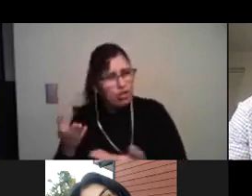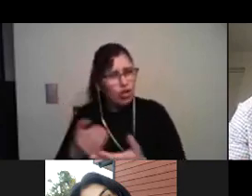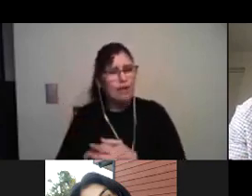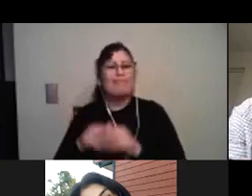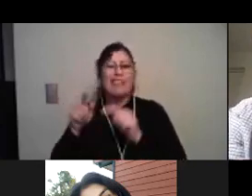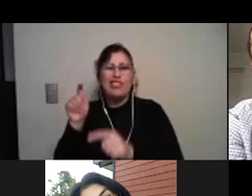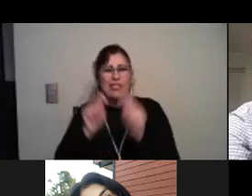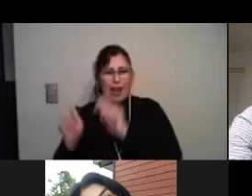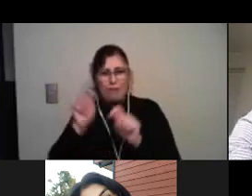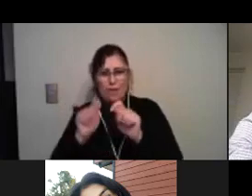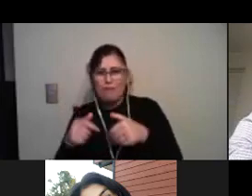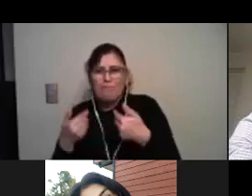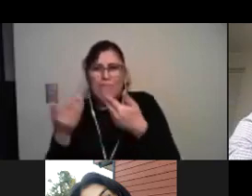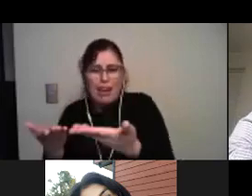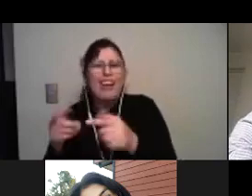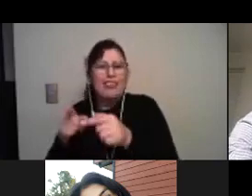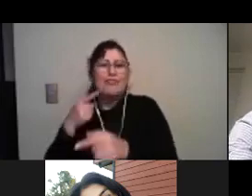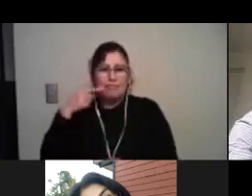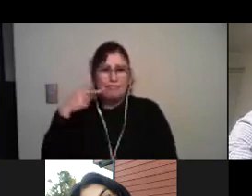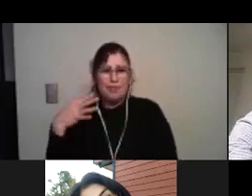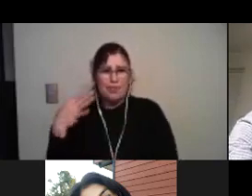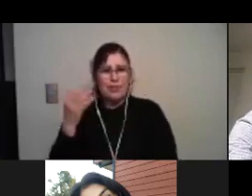terapéutica y el tratamiento respectivo, ¿ya?